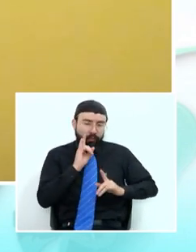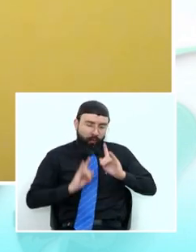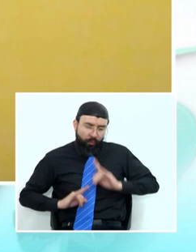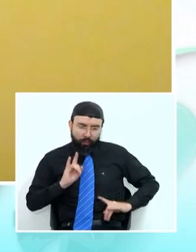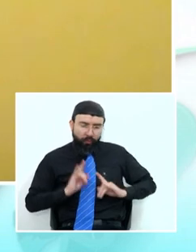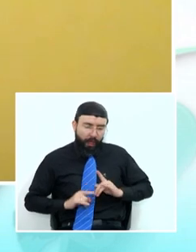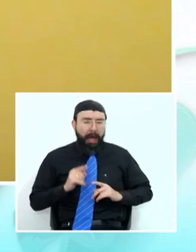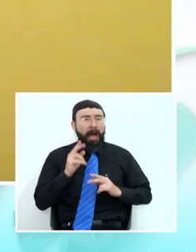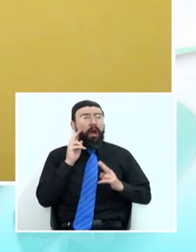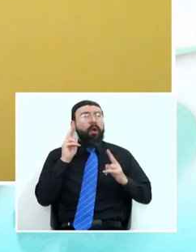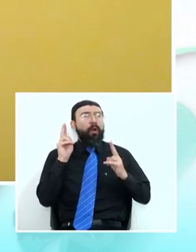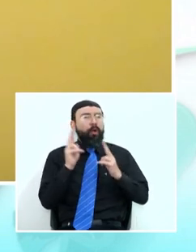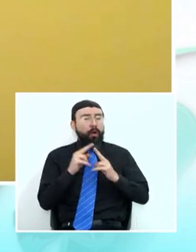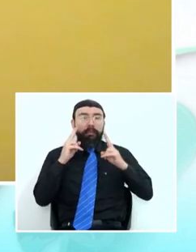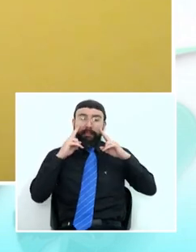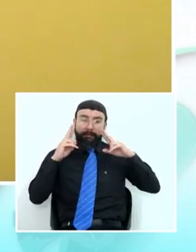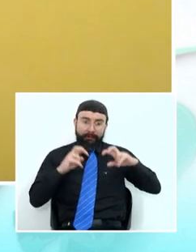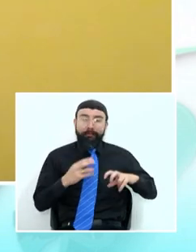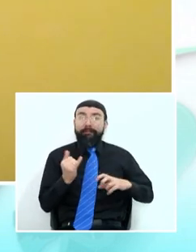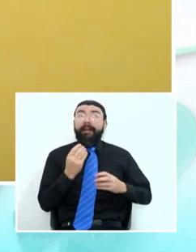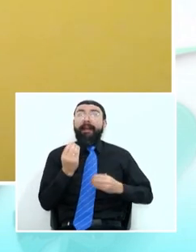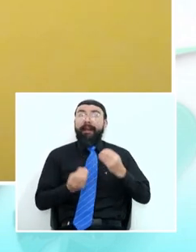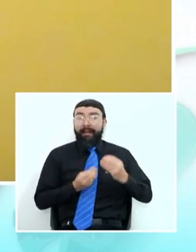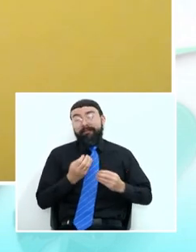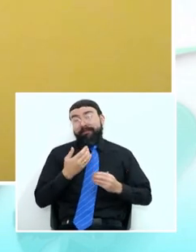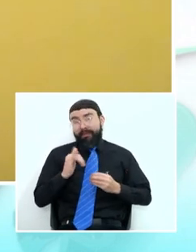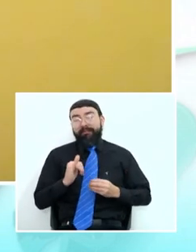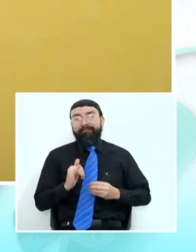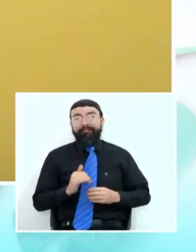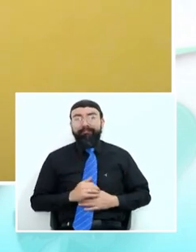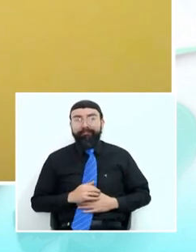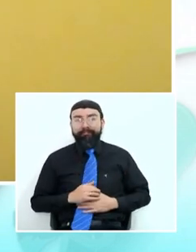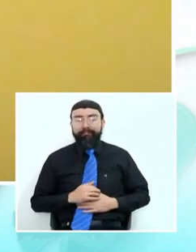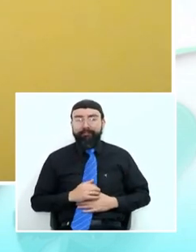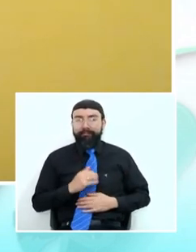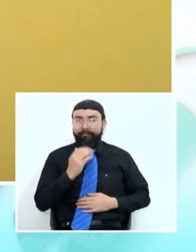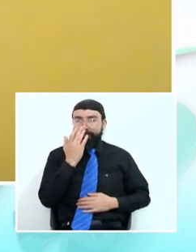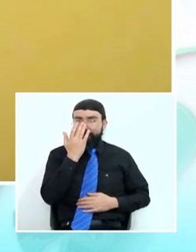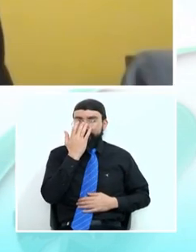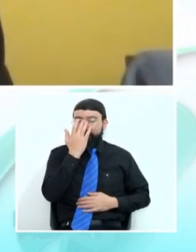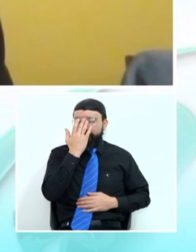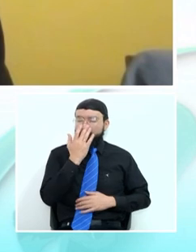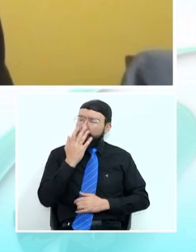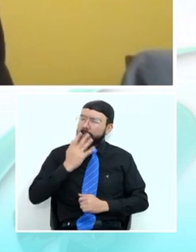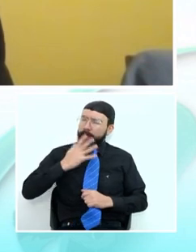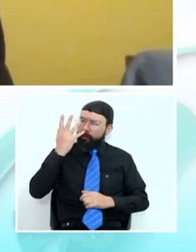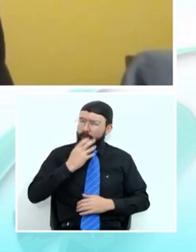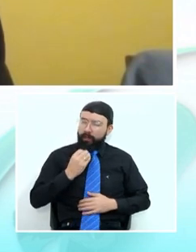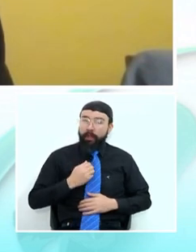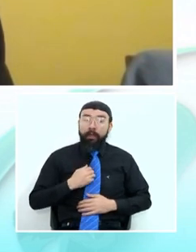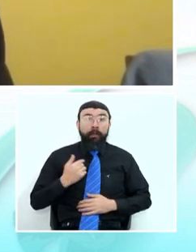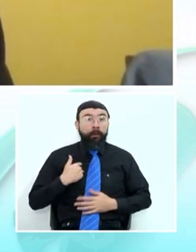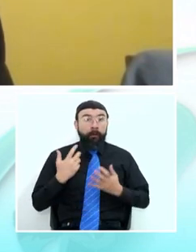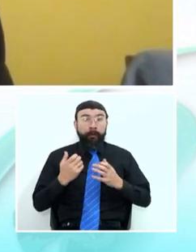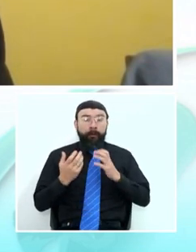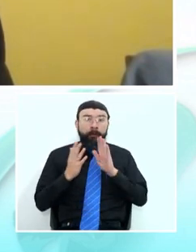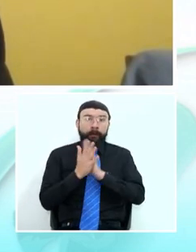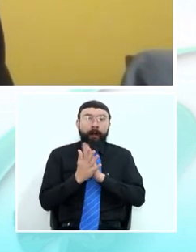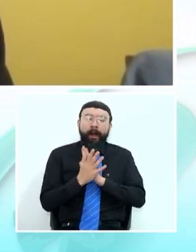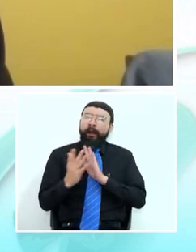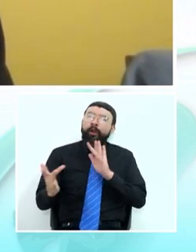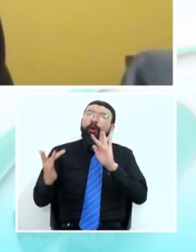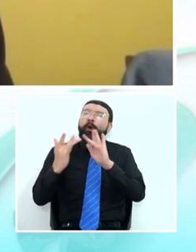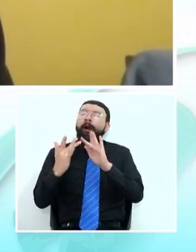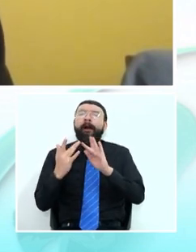de la investigación que se ha hecho a nivel nutricional. Qué lindo, qué bueno. Quiero contarle que estamos conectados también en